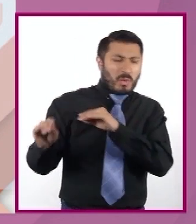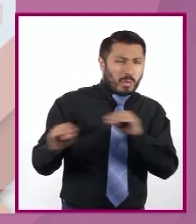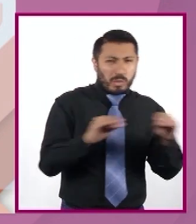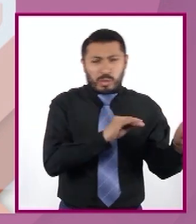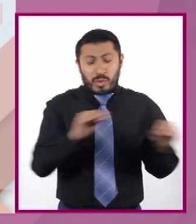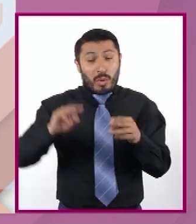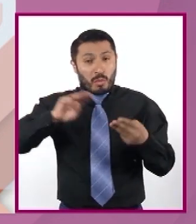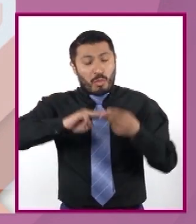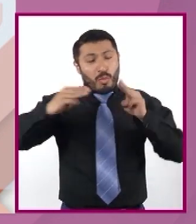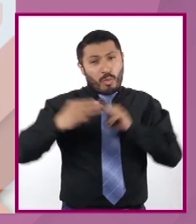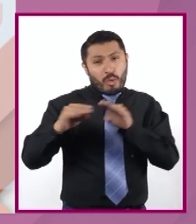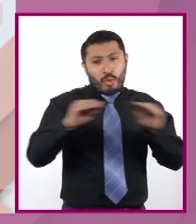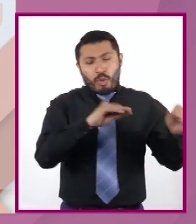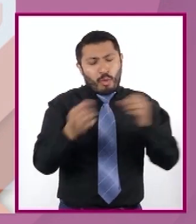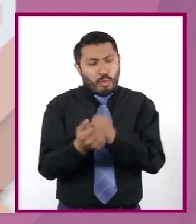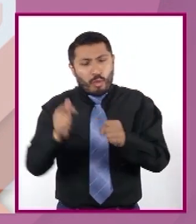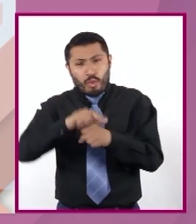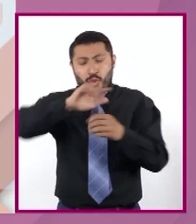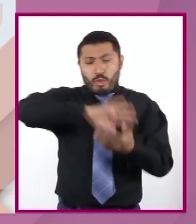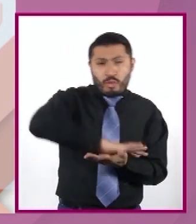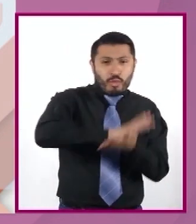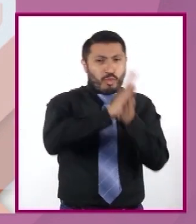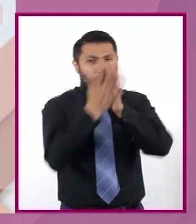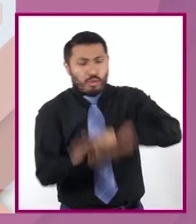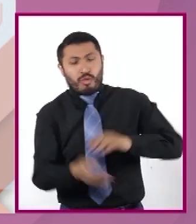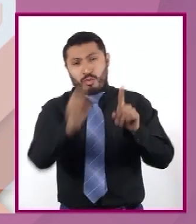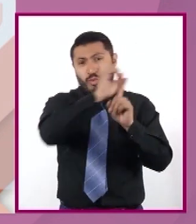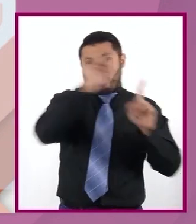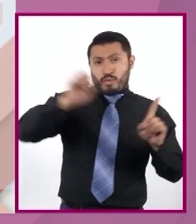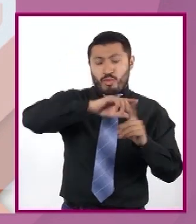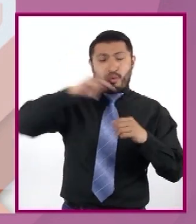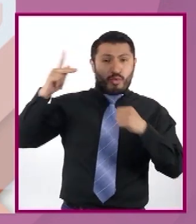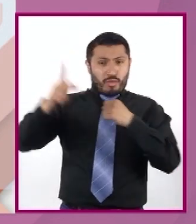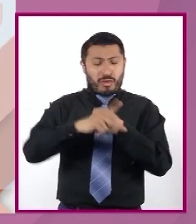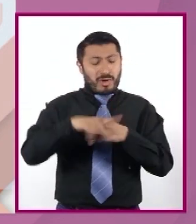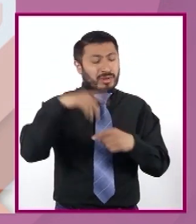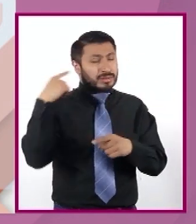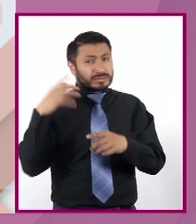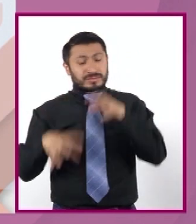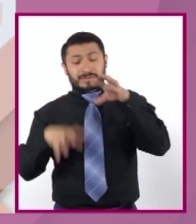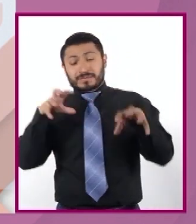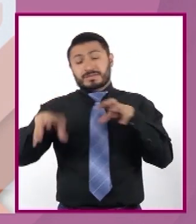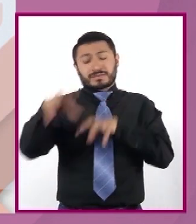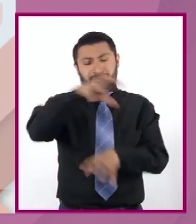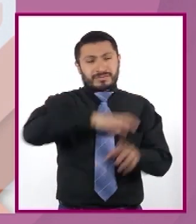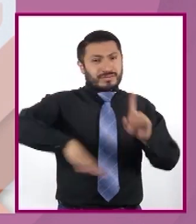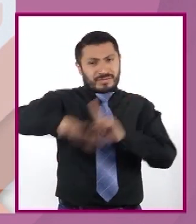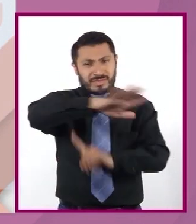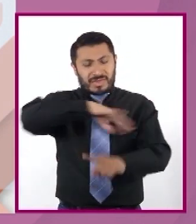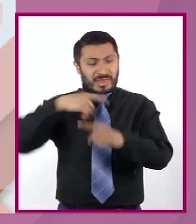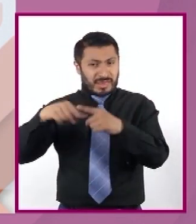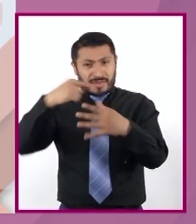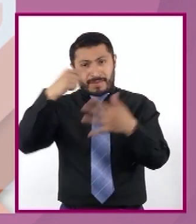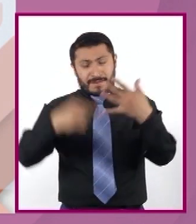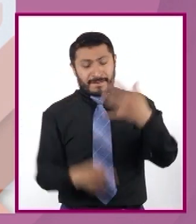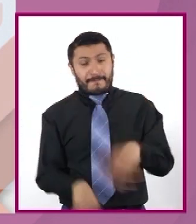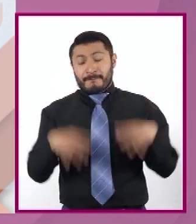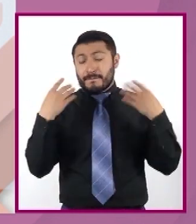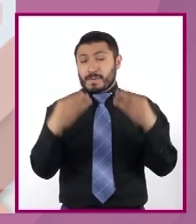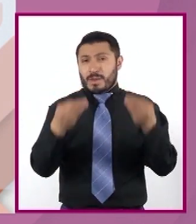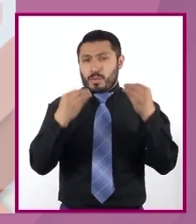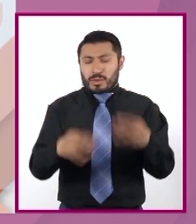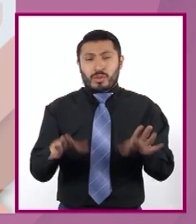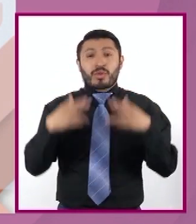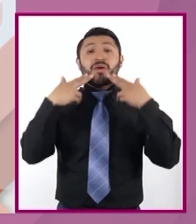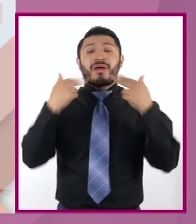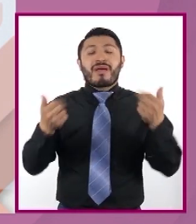social que transformó la organización del país en casi todos sus variados aspectos fue la existencia de enormes haciendas